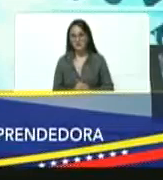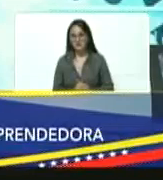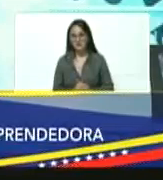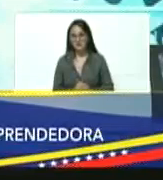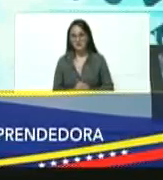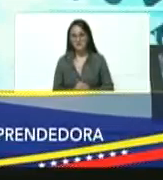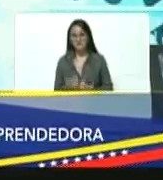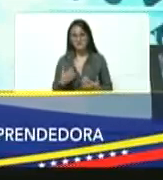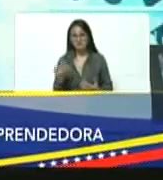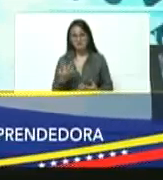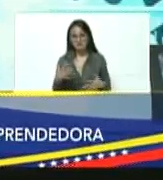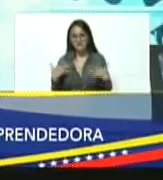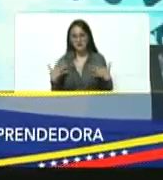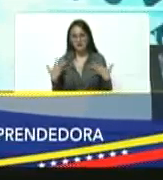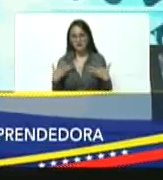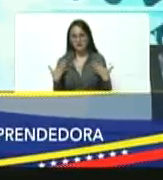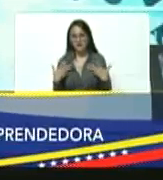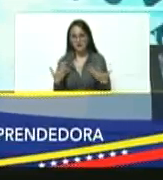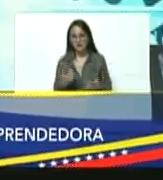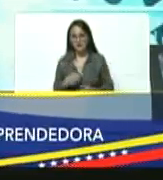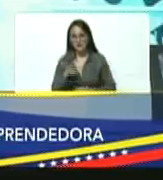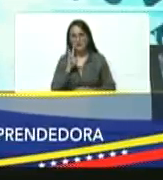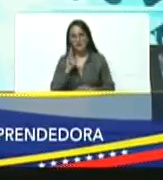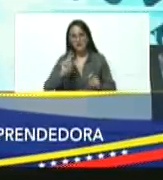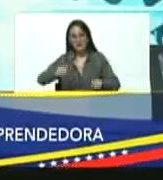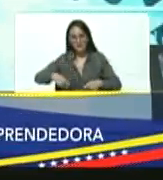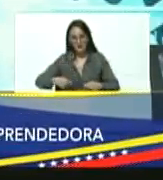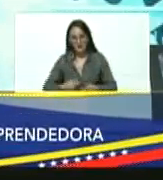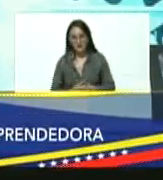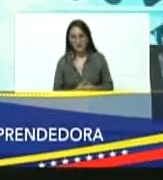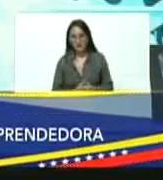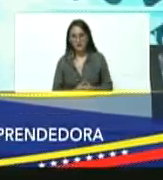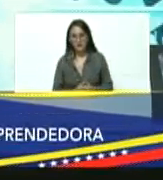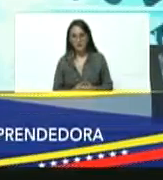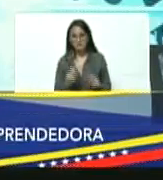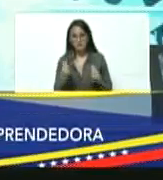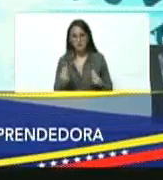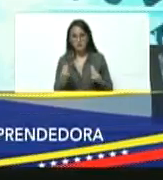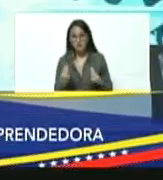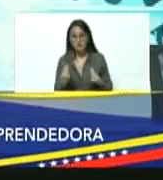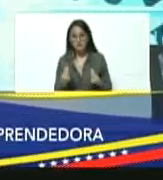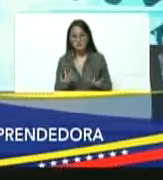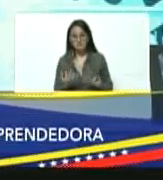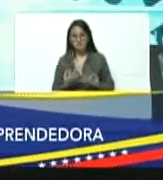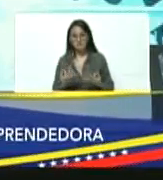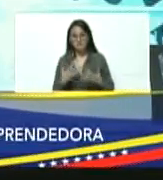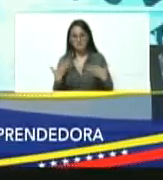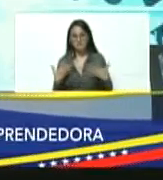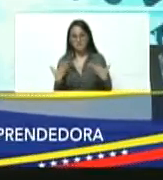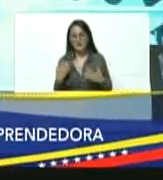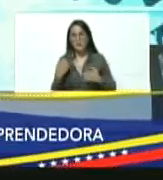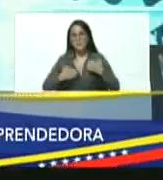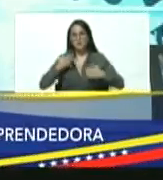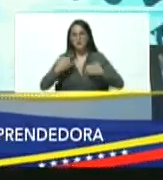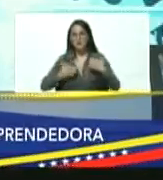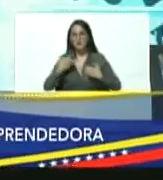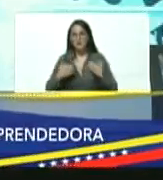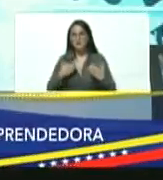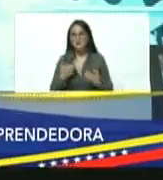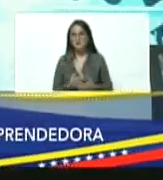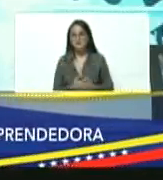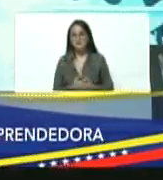Y yo me alegro cuando veo esos zapatos de esa calidad, me emociono,